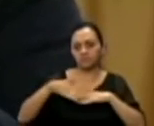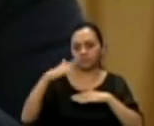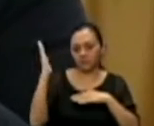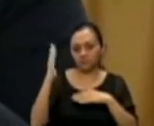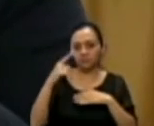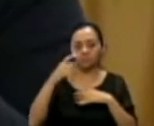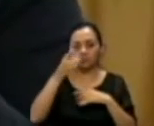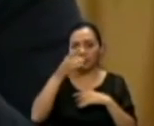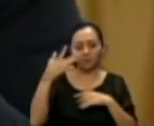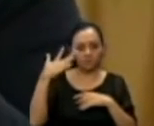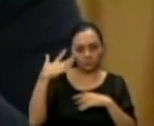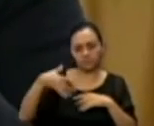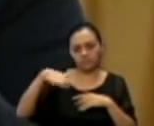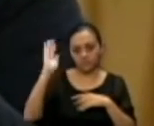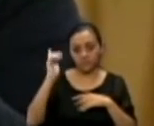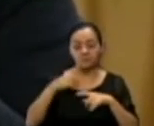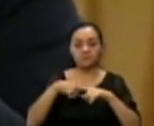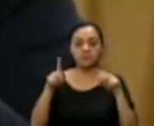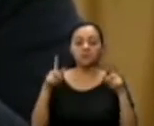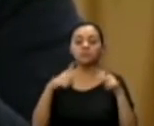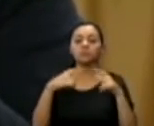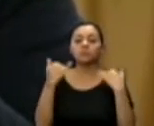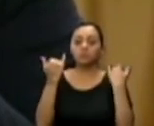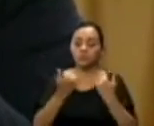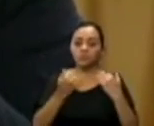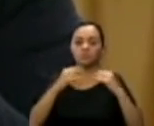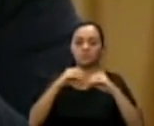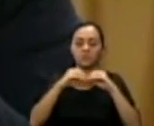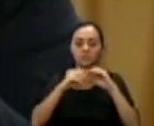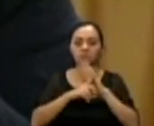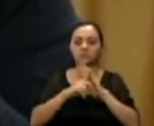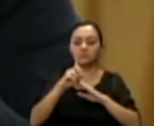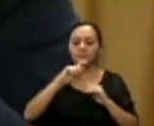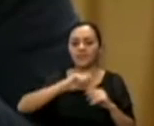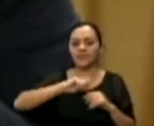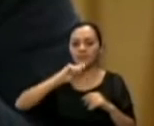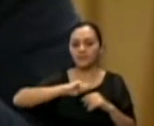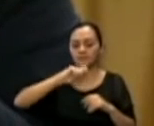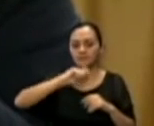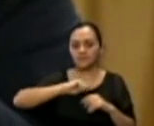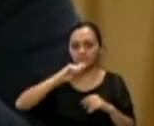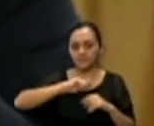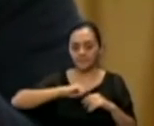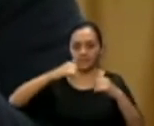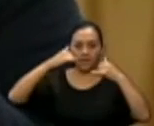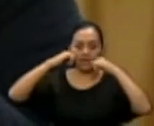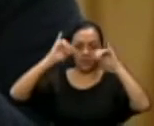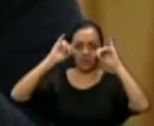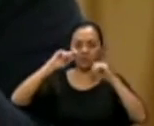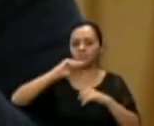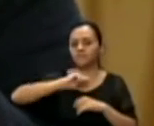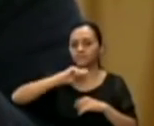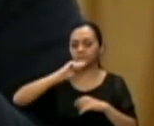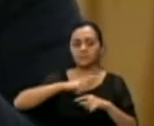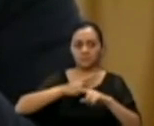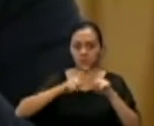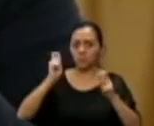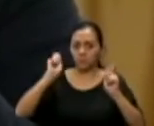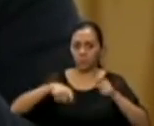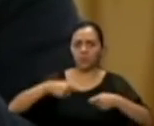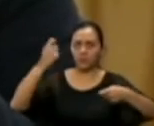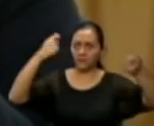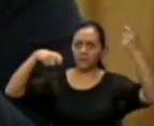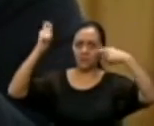amazonía y también se va a desarrollar el mercado de carne el ganado de carne perdón podemos ser grandes exportadores de